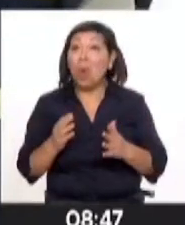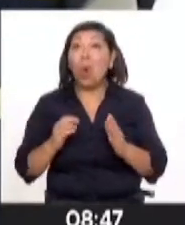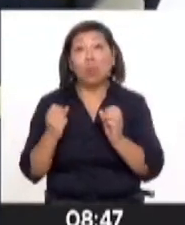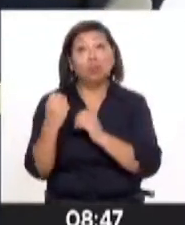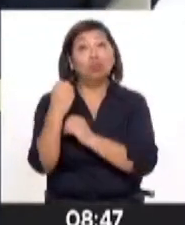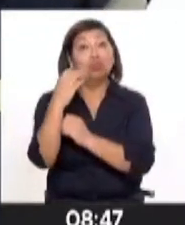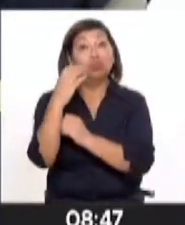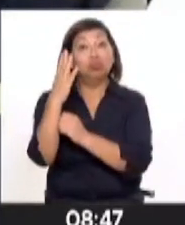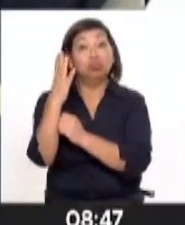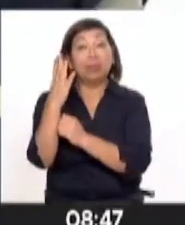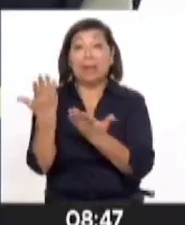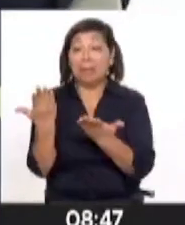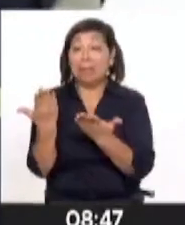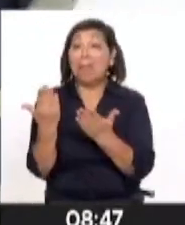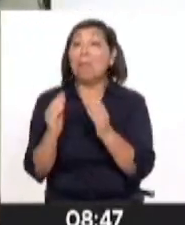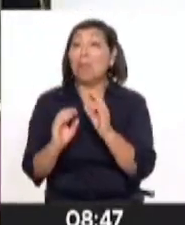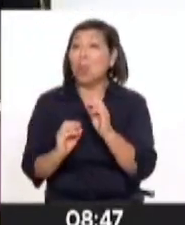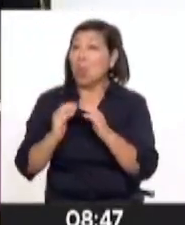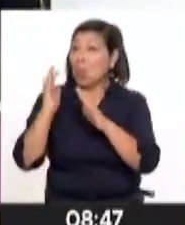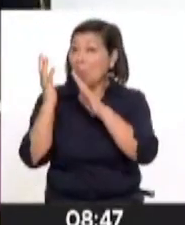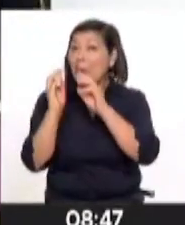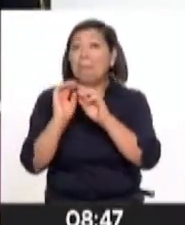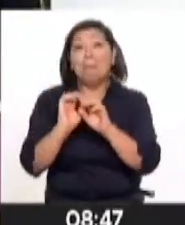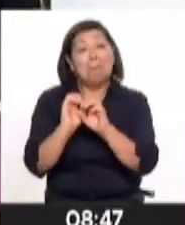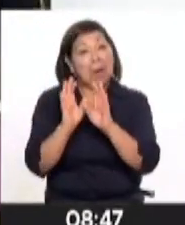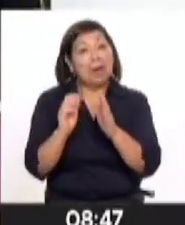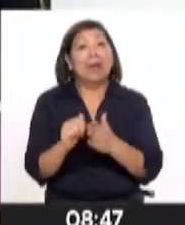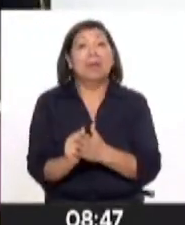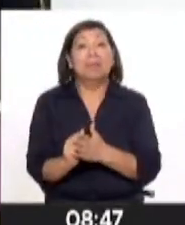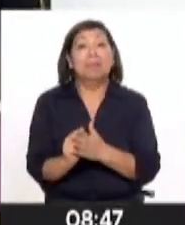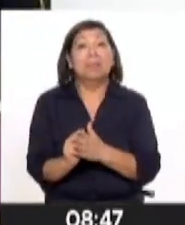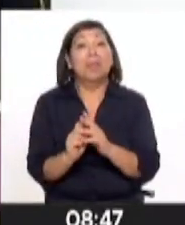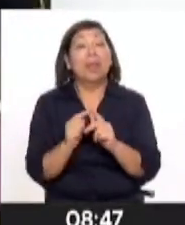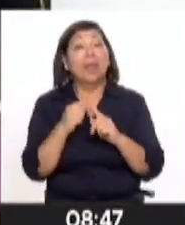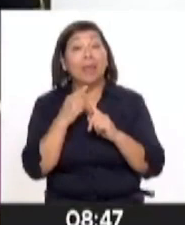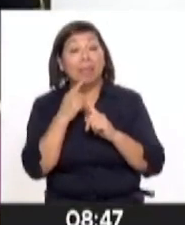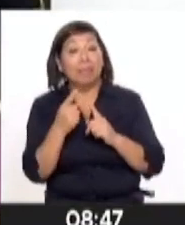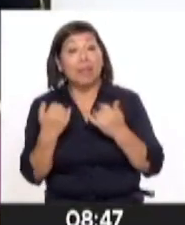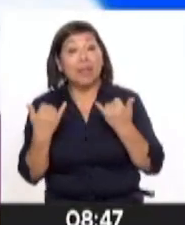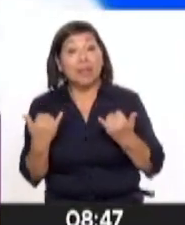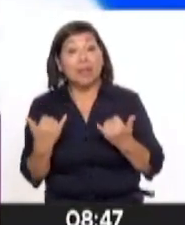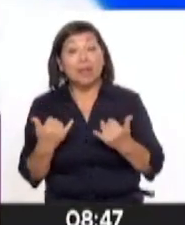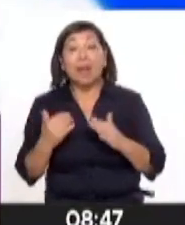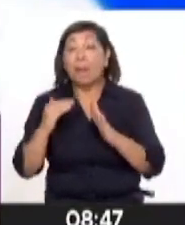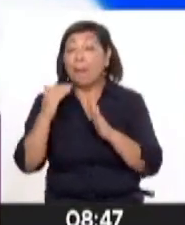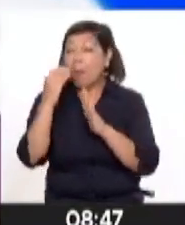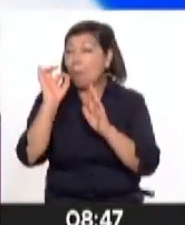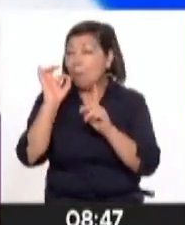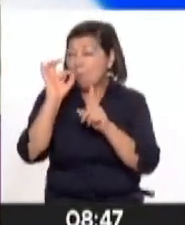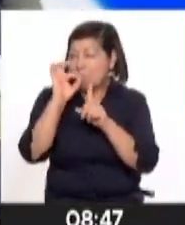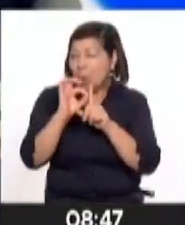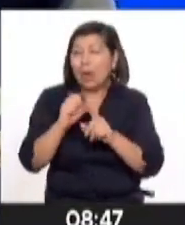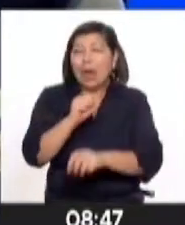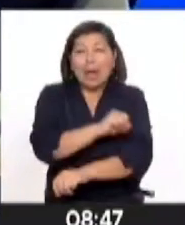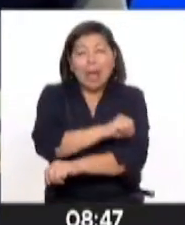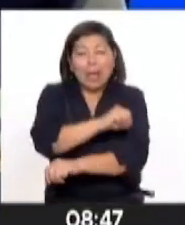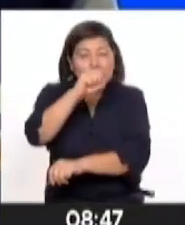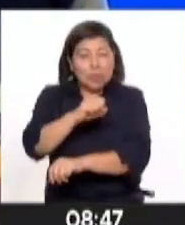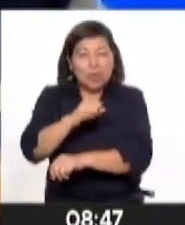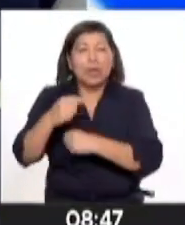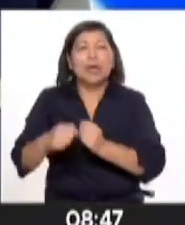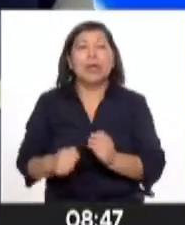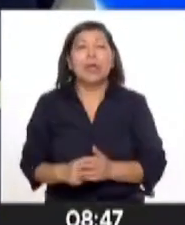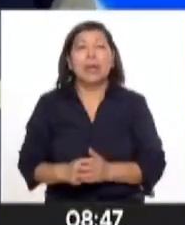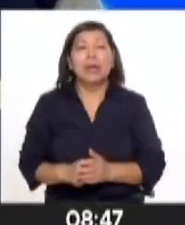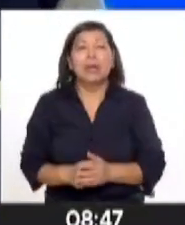amaneciendo pues con escasa cobertura nubosa a nivel nacional. Tenemos un aviso meteorológico vigente de descenso de temperaturas en la Sierra Sur en